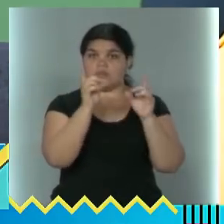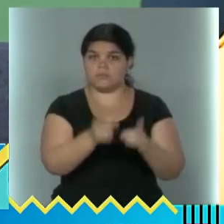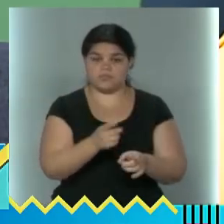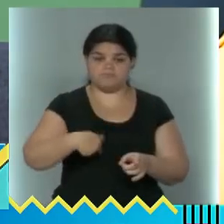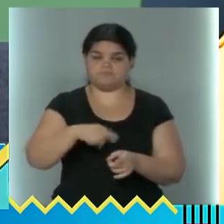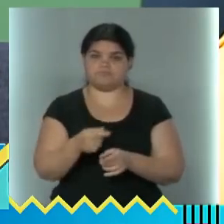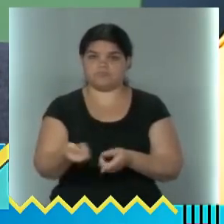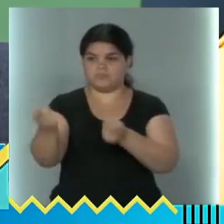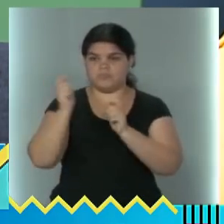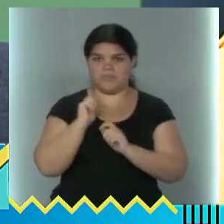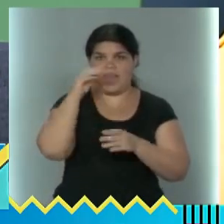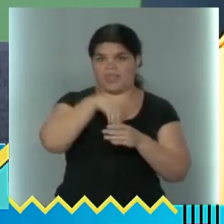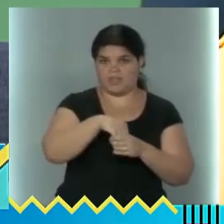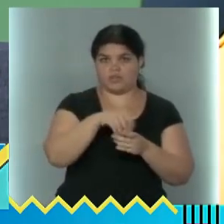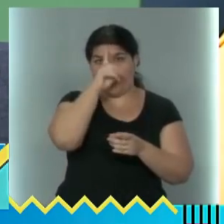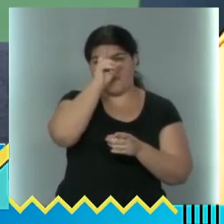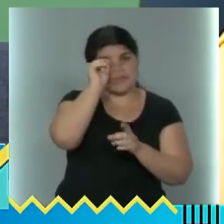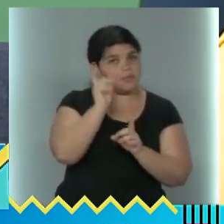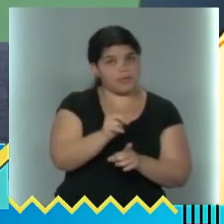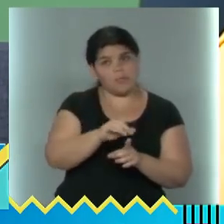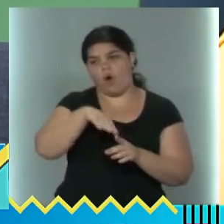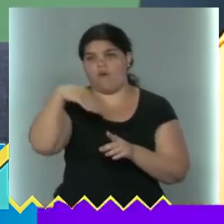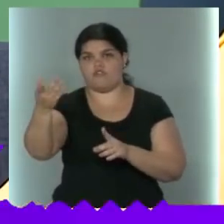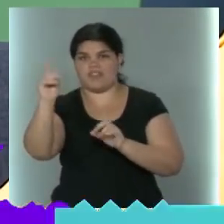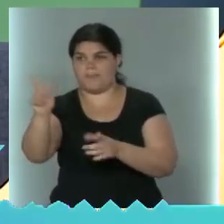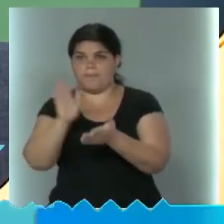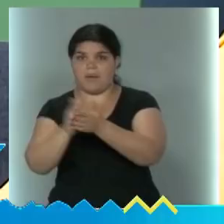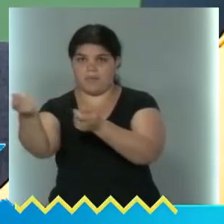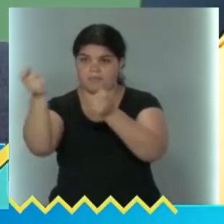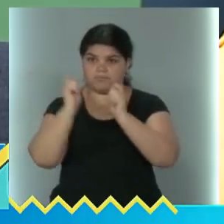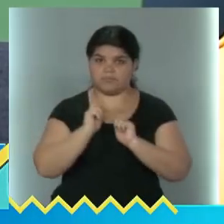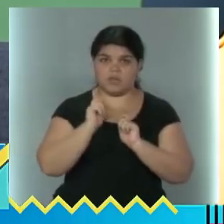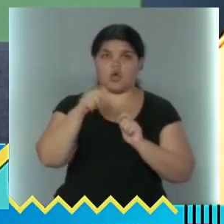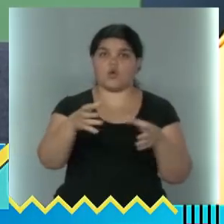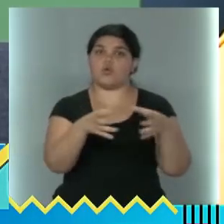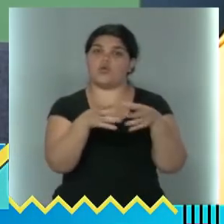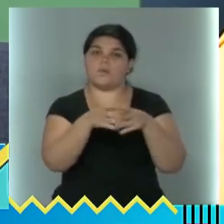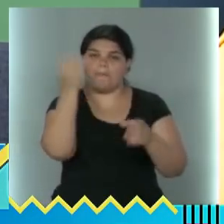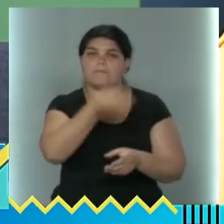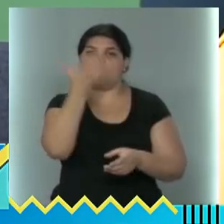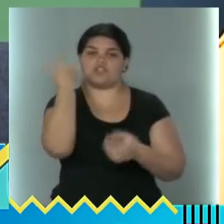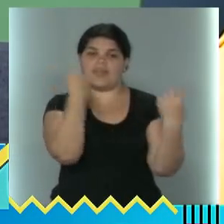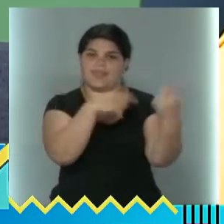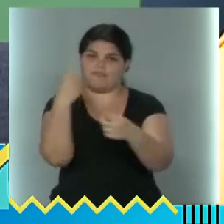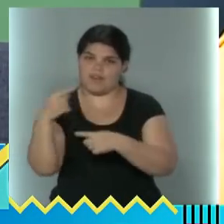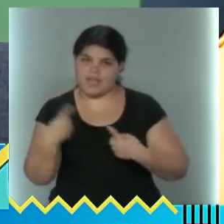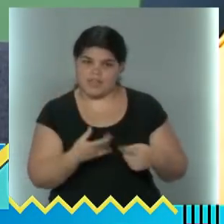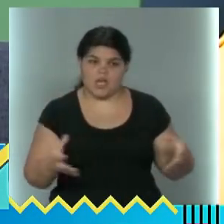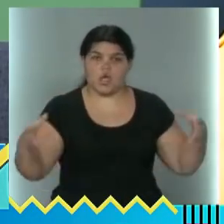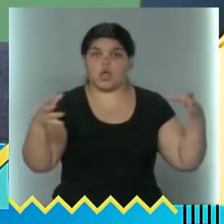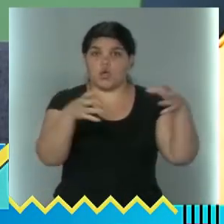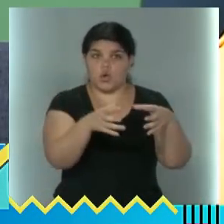recibimos derivaciones internas o externas del paciente y somos un grupo de varios profesionales con distintas especialidades, siendo